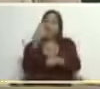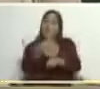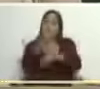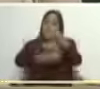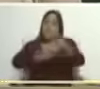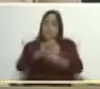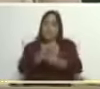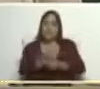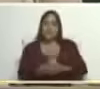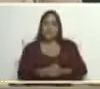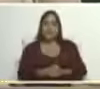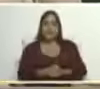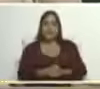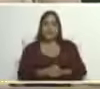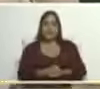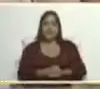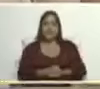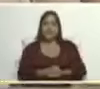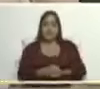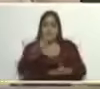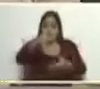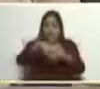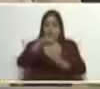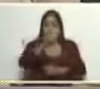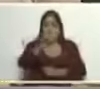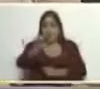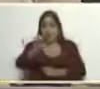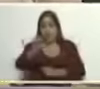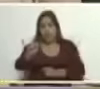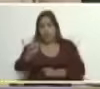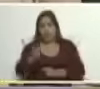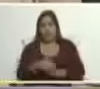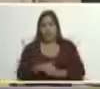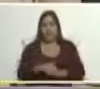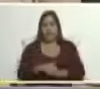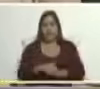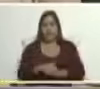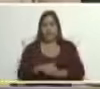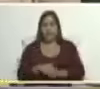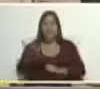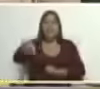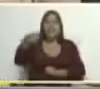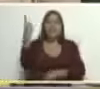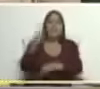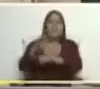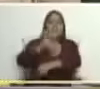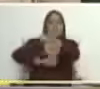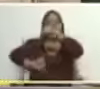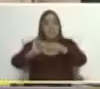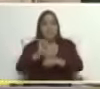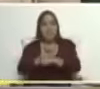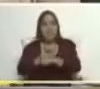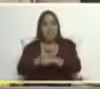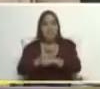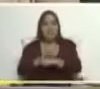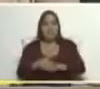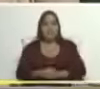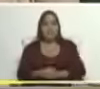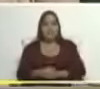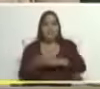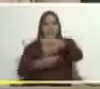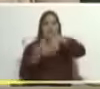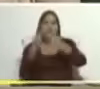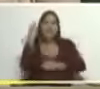su función esencial en el seno de esta organización es defender a